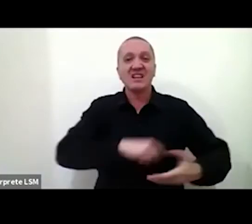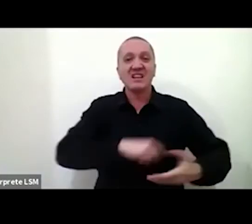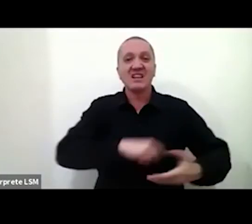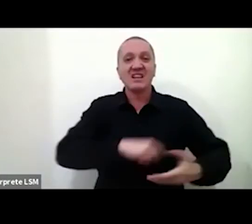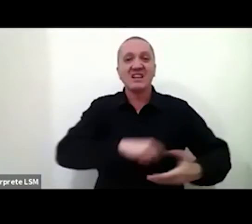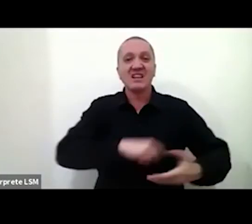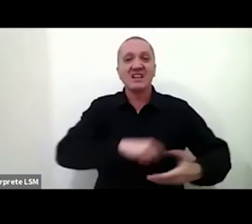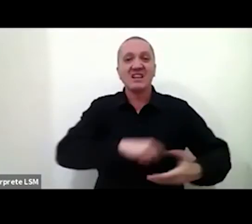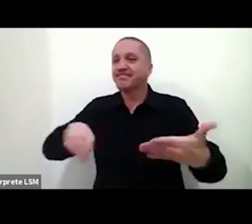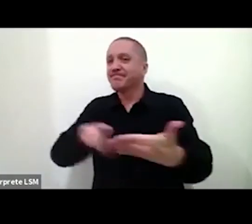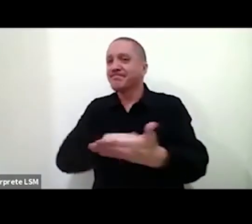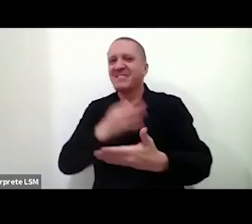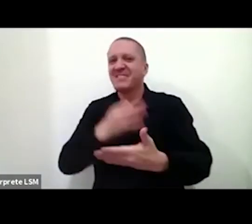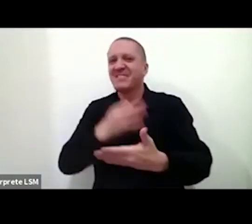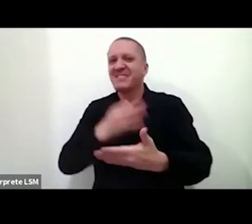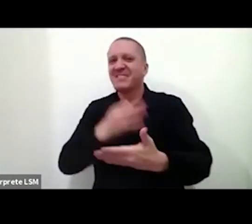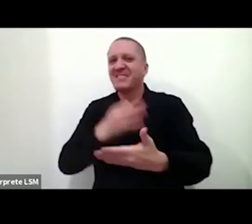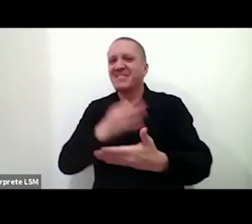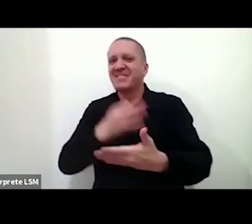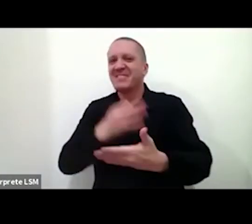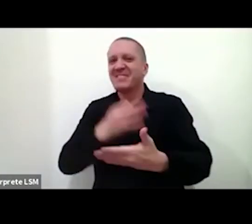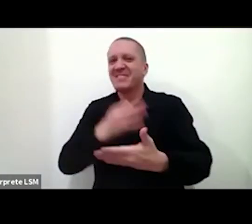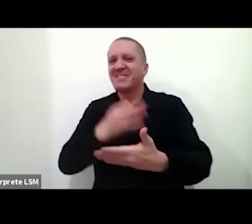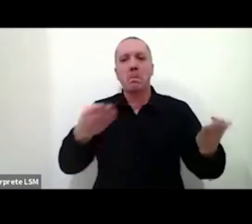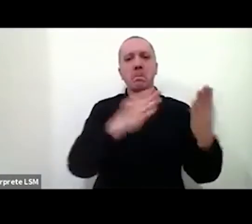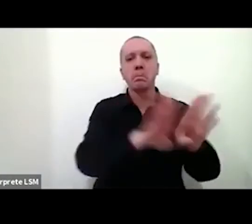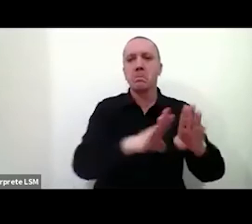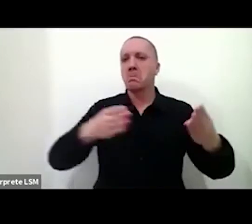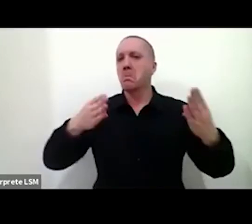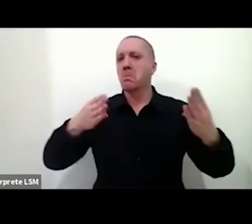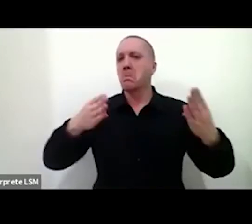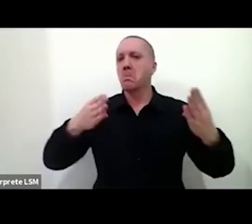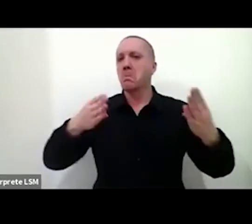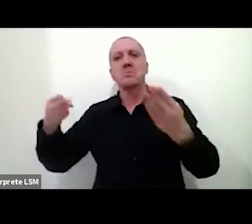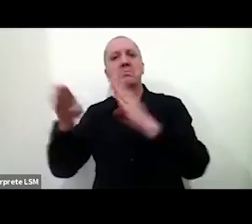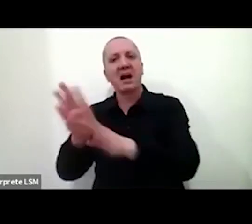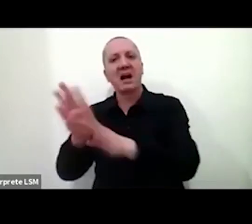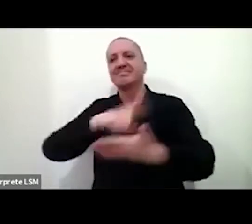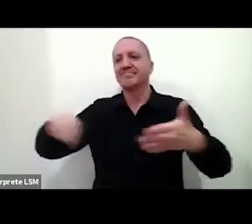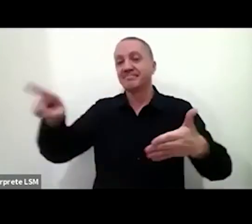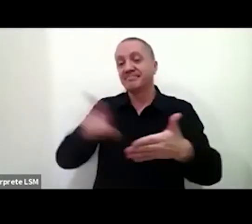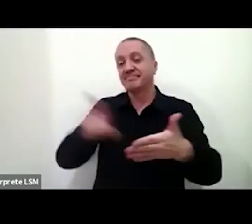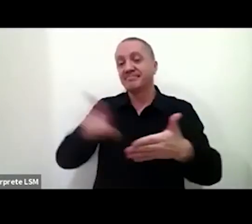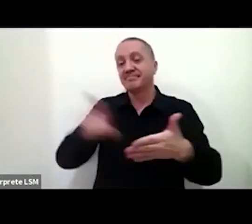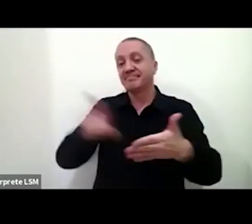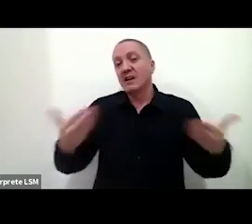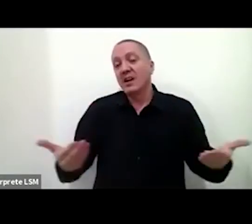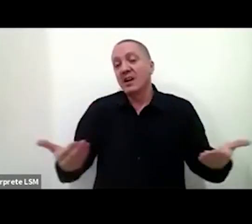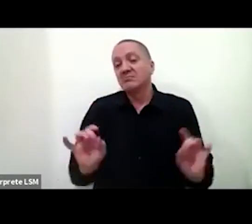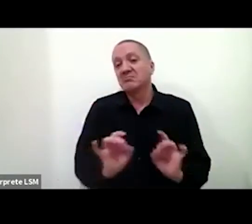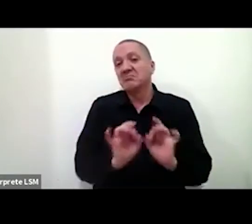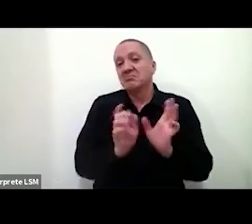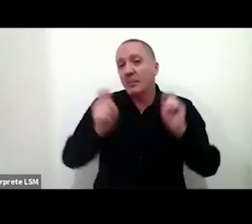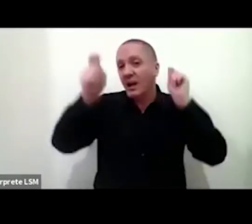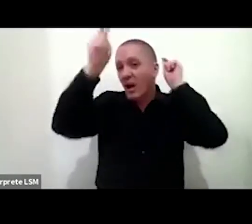habitan junto a otros compañeros en organizaciones de la diversidad. Ahí, en estos espacios, también tenemos que